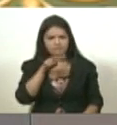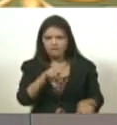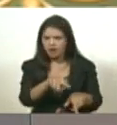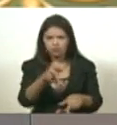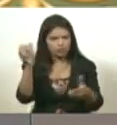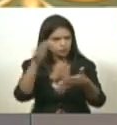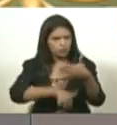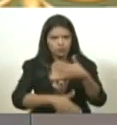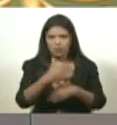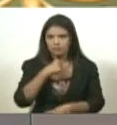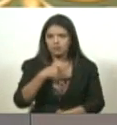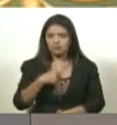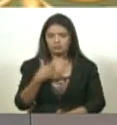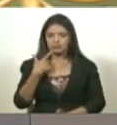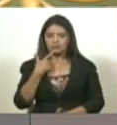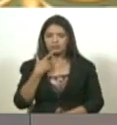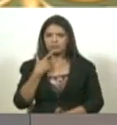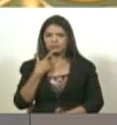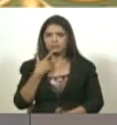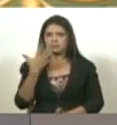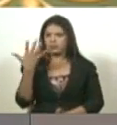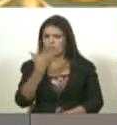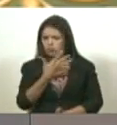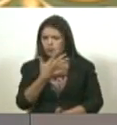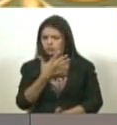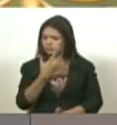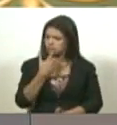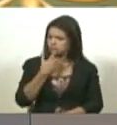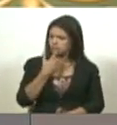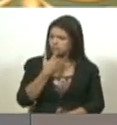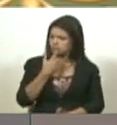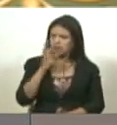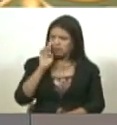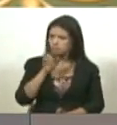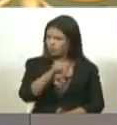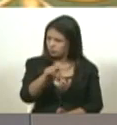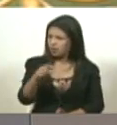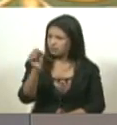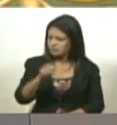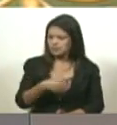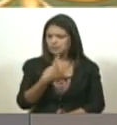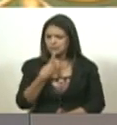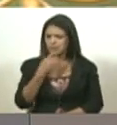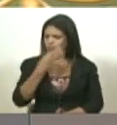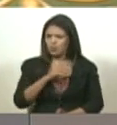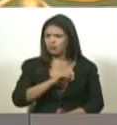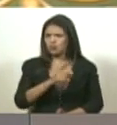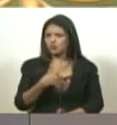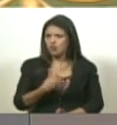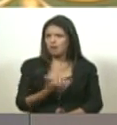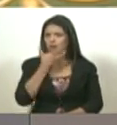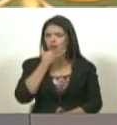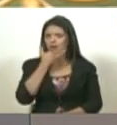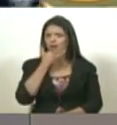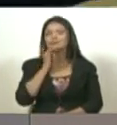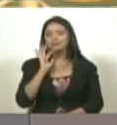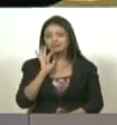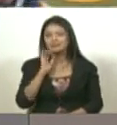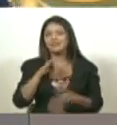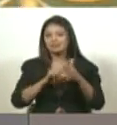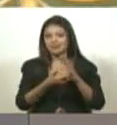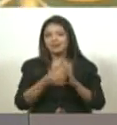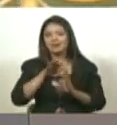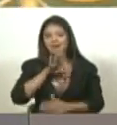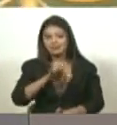está, yo empiezo a dudar de mí. Yo digo, a lo mejor tienen razón ustedes, ese vaso quizás no está, yo me estoy equivocando. Eso es